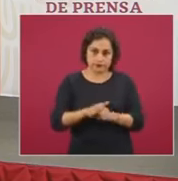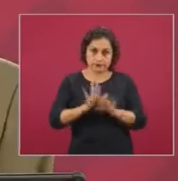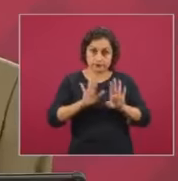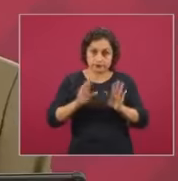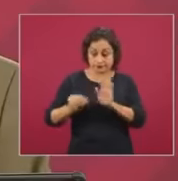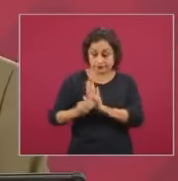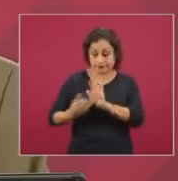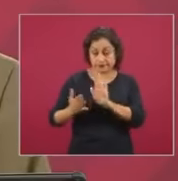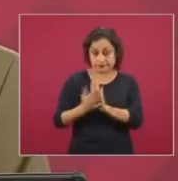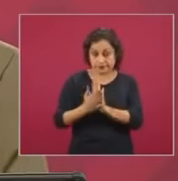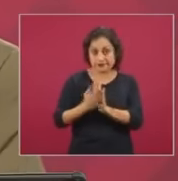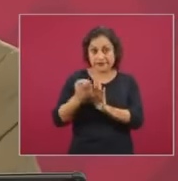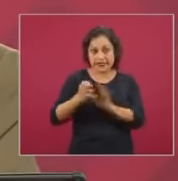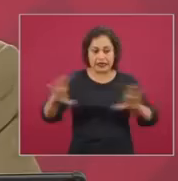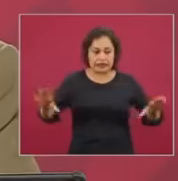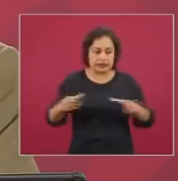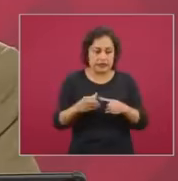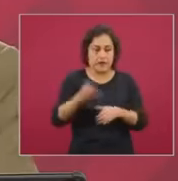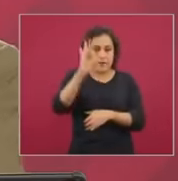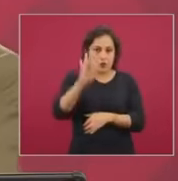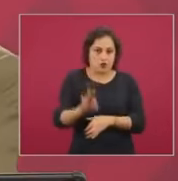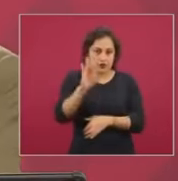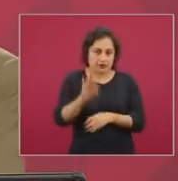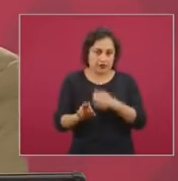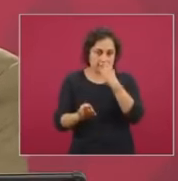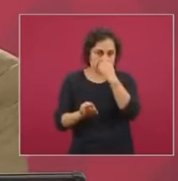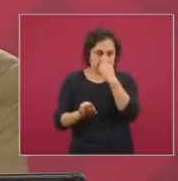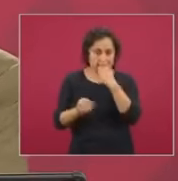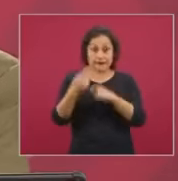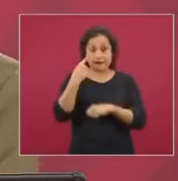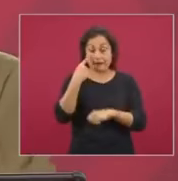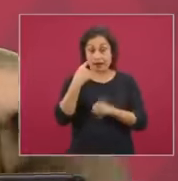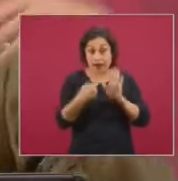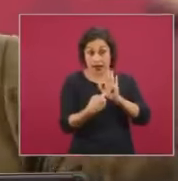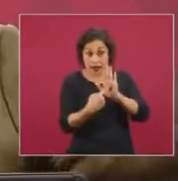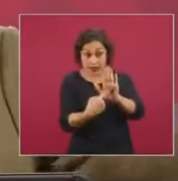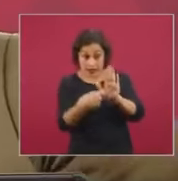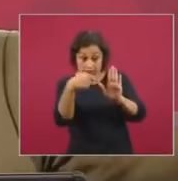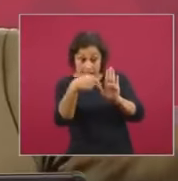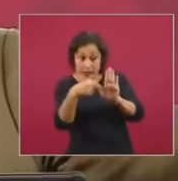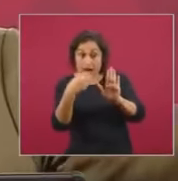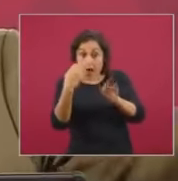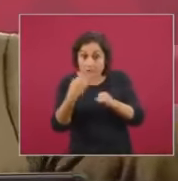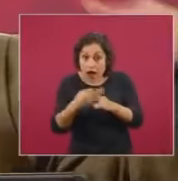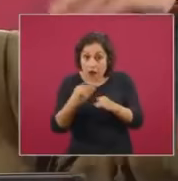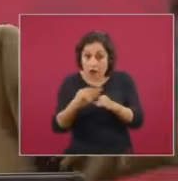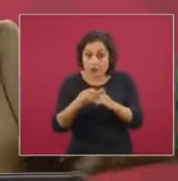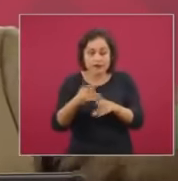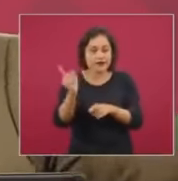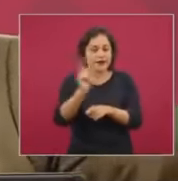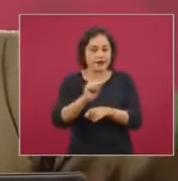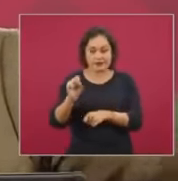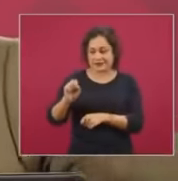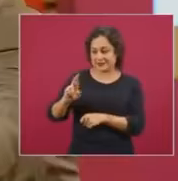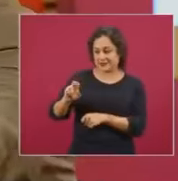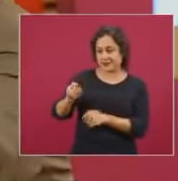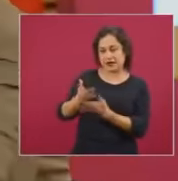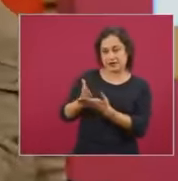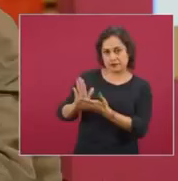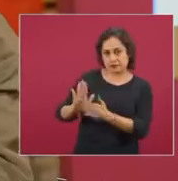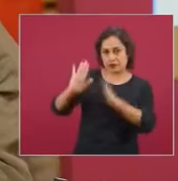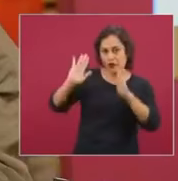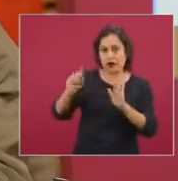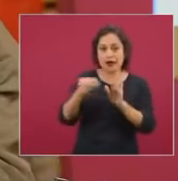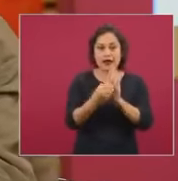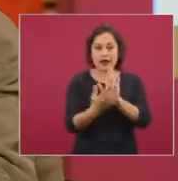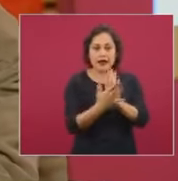una proporción. Ahora, lo que presentamos aquí no viene del CISBER, viene de las actas de defunción, que son todos los fallecimientos que